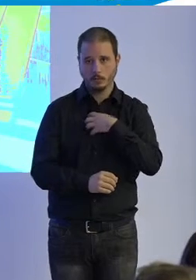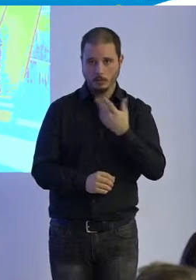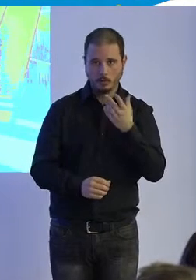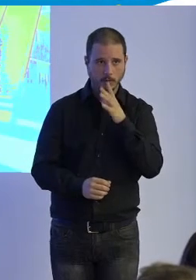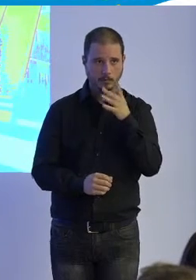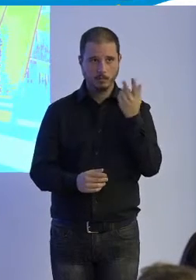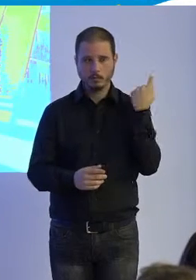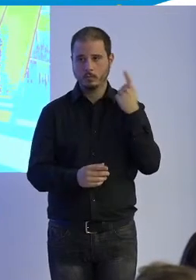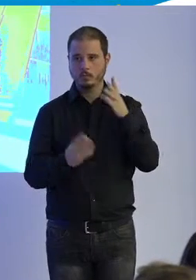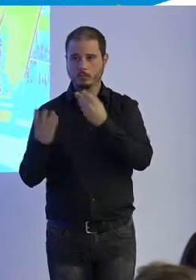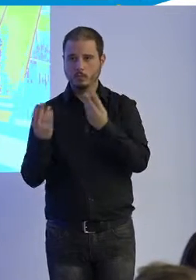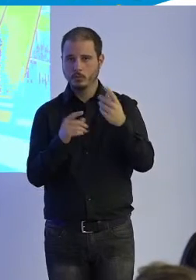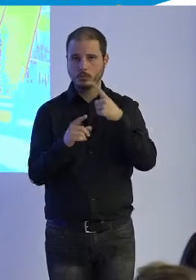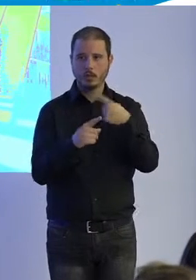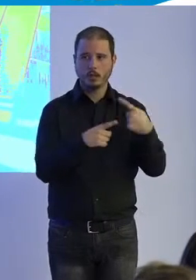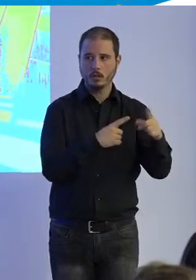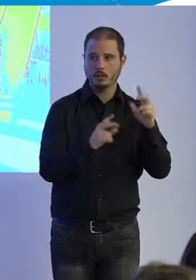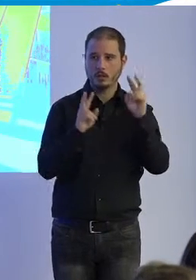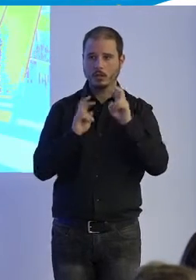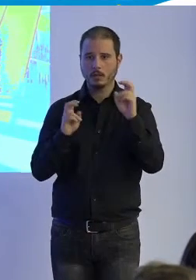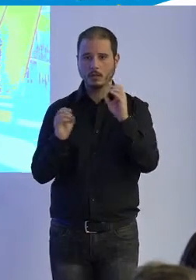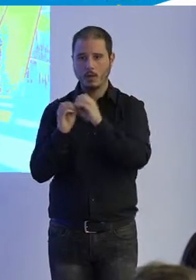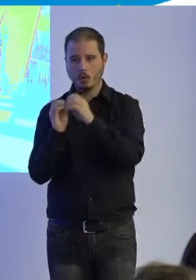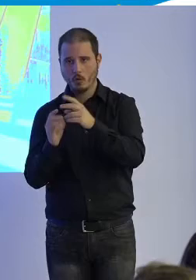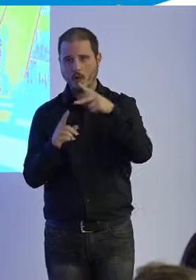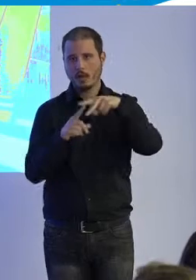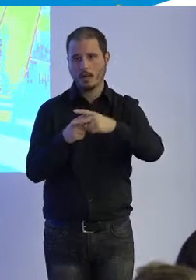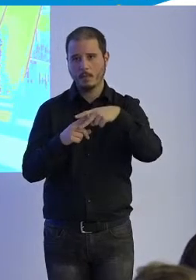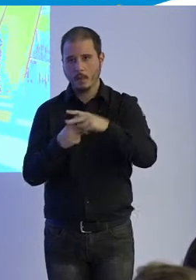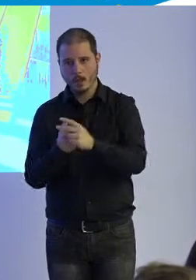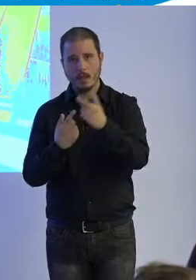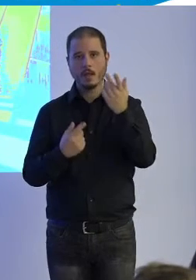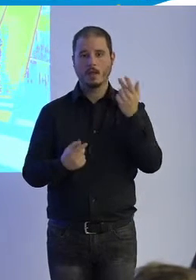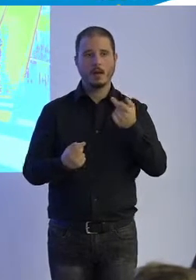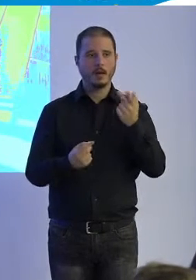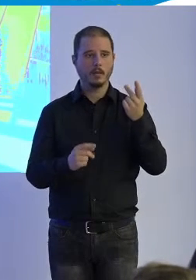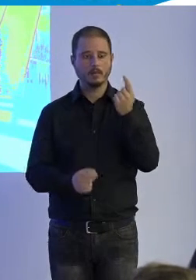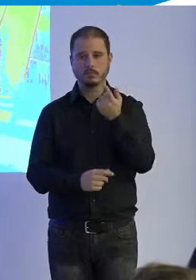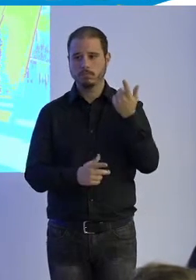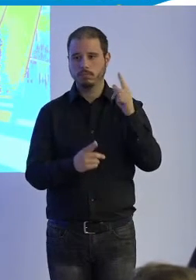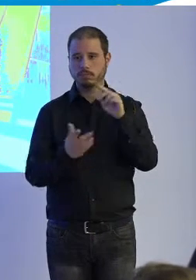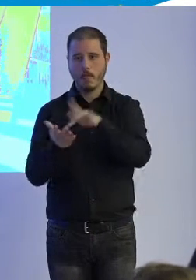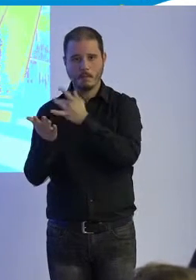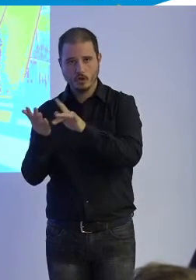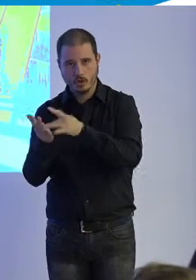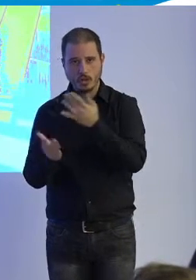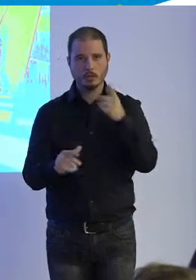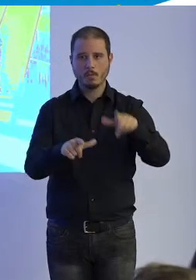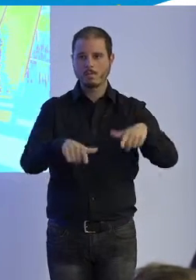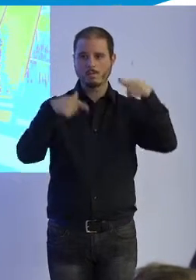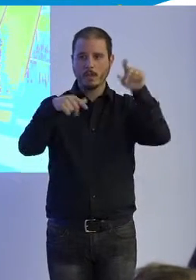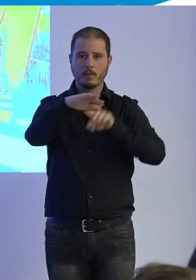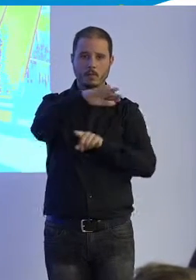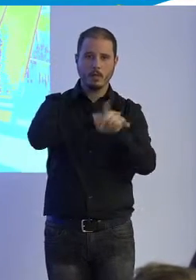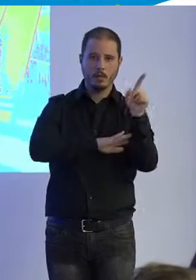Google. La cantidad enorme de herramientas, dispositivos, plataformas de desarrollo,